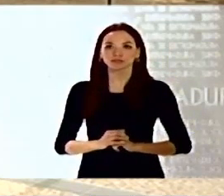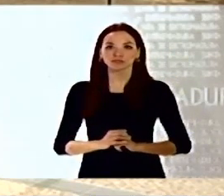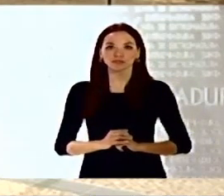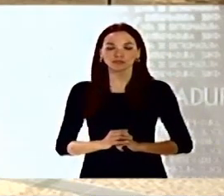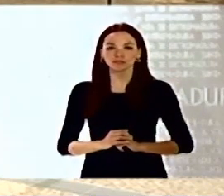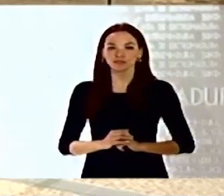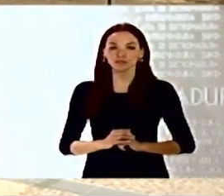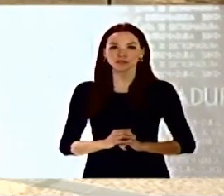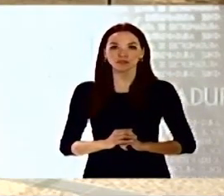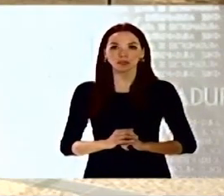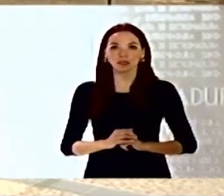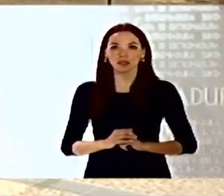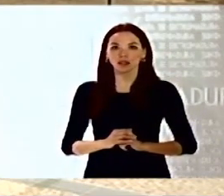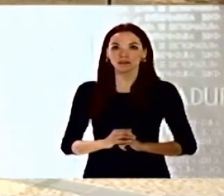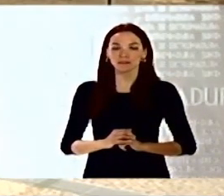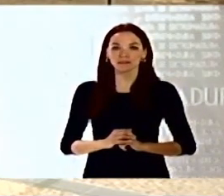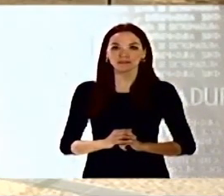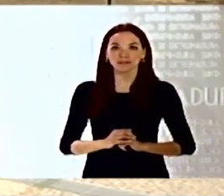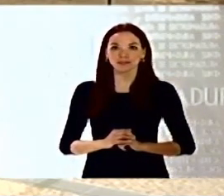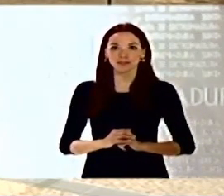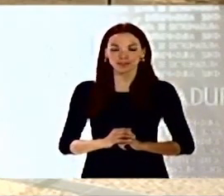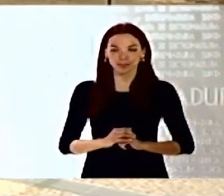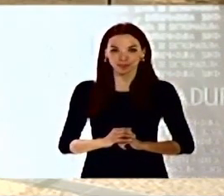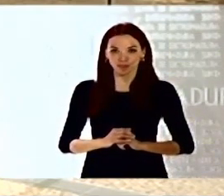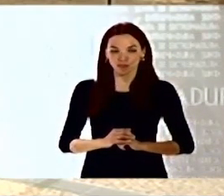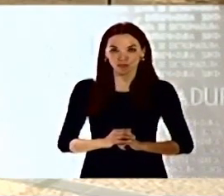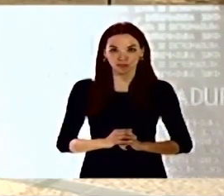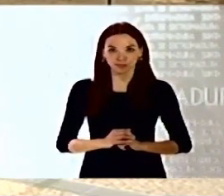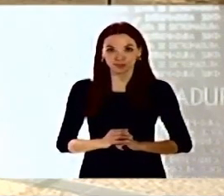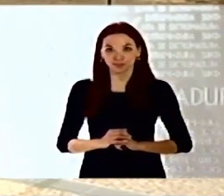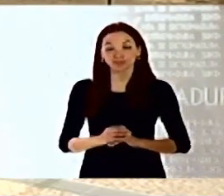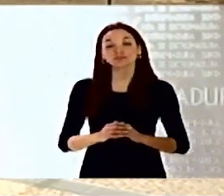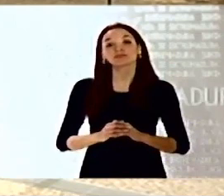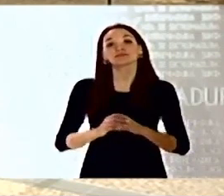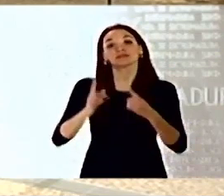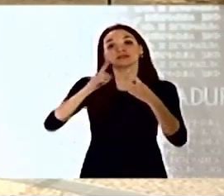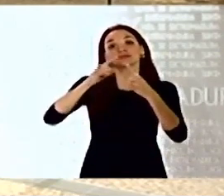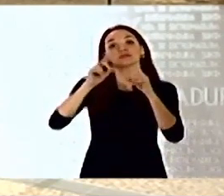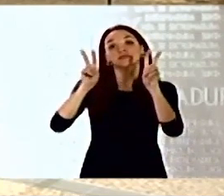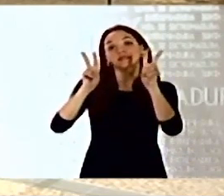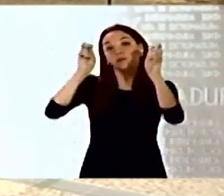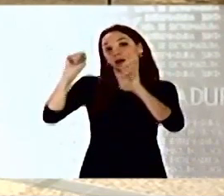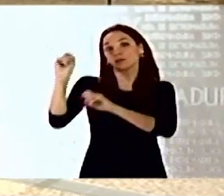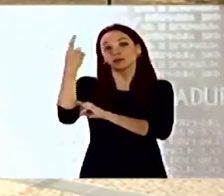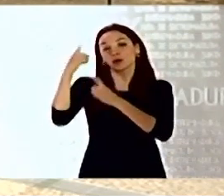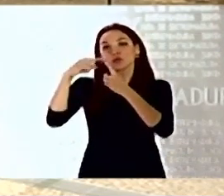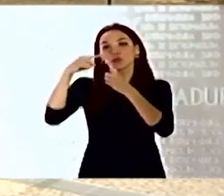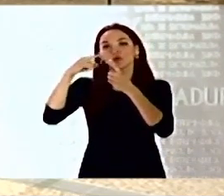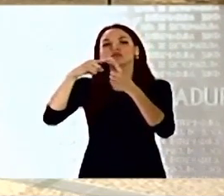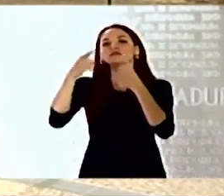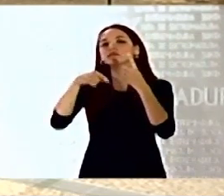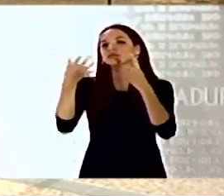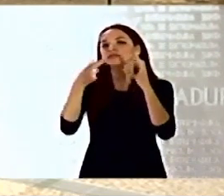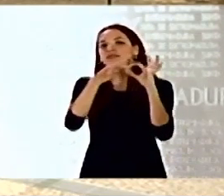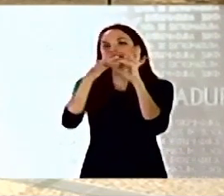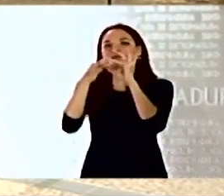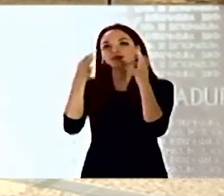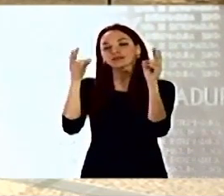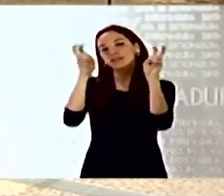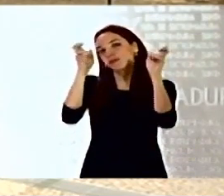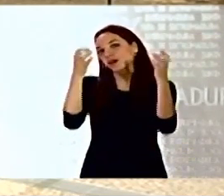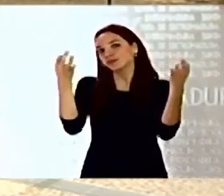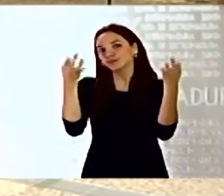Perdón, es que ahora sí. Y el primer asunto tiene que ver